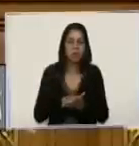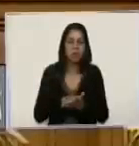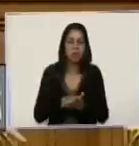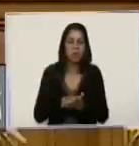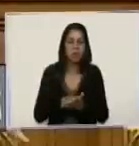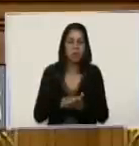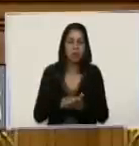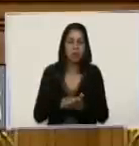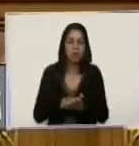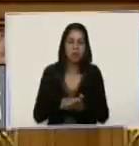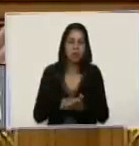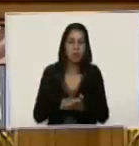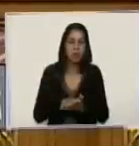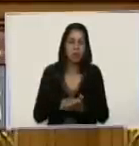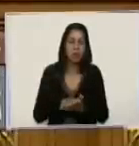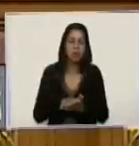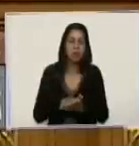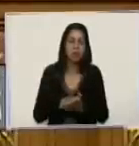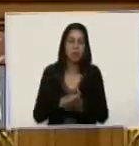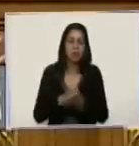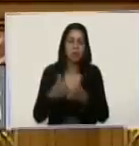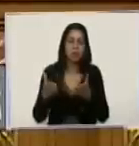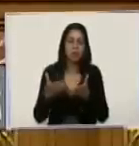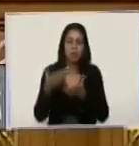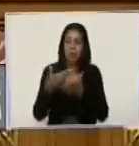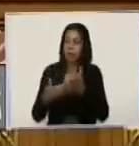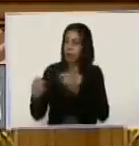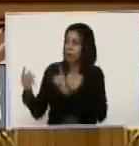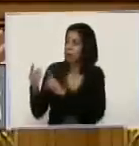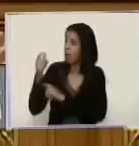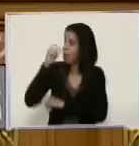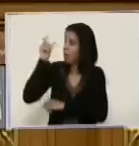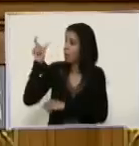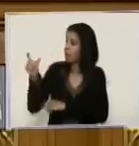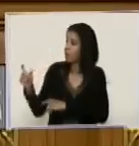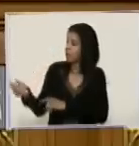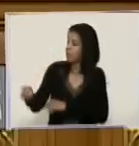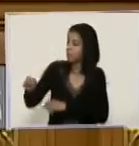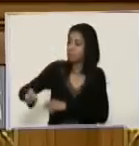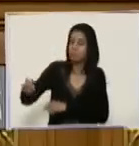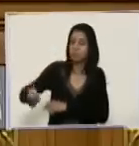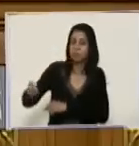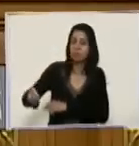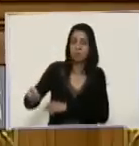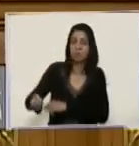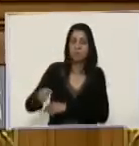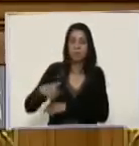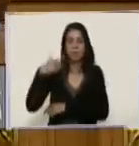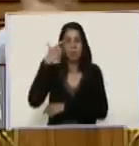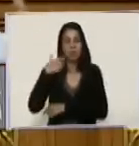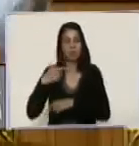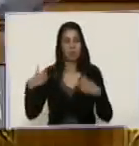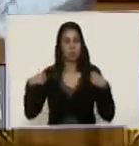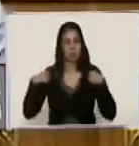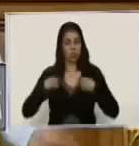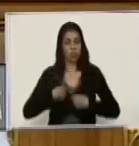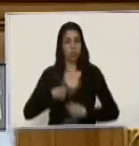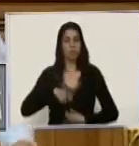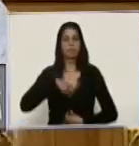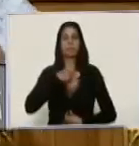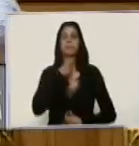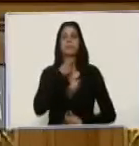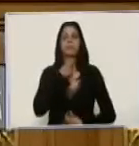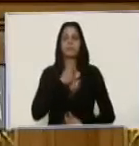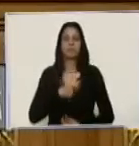mejor. Y me presentaron un señor allí, que por cierto yo fui vestido, porque oye, dueño de...